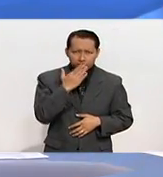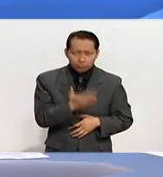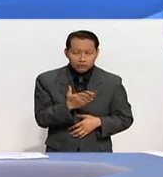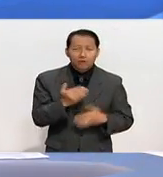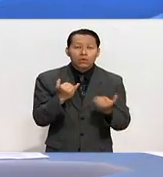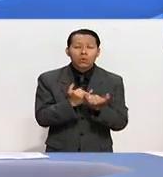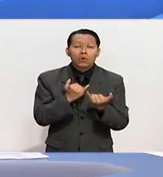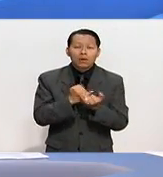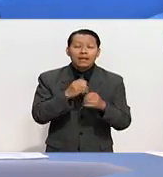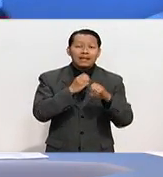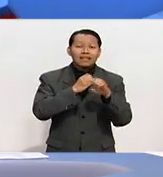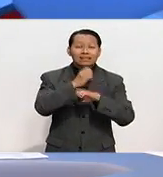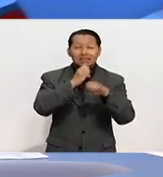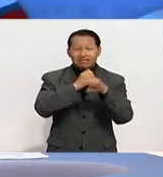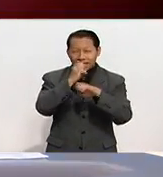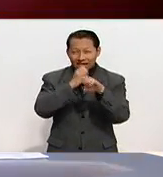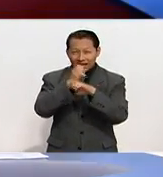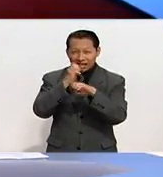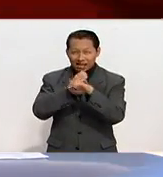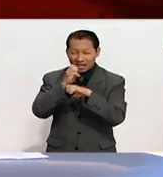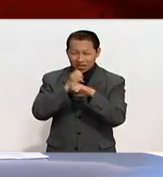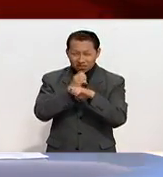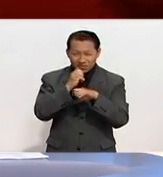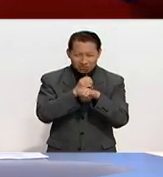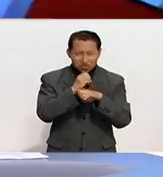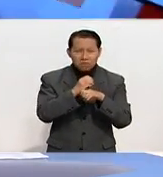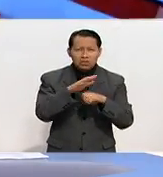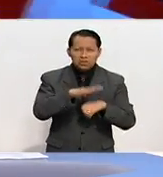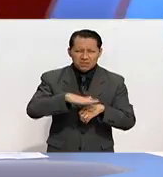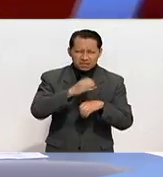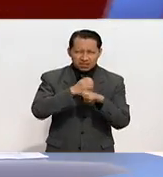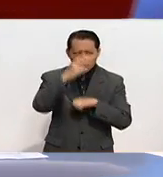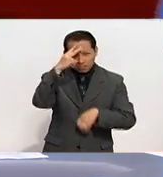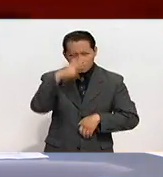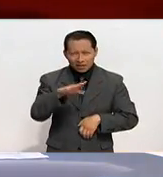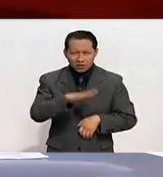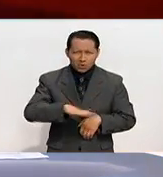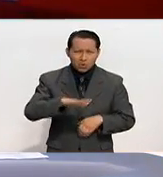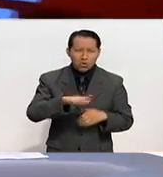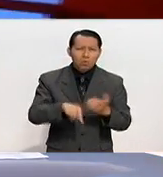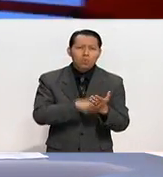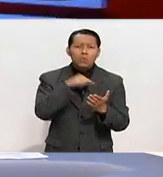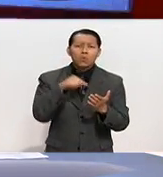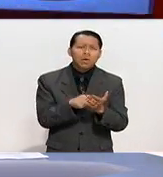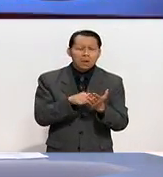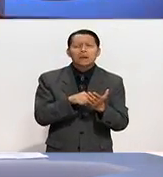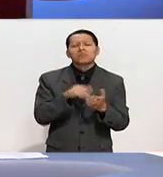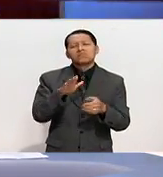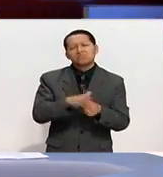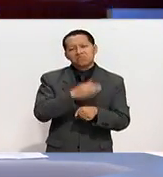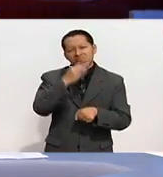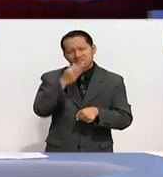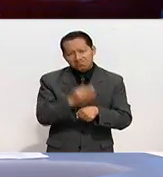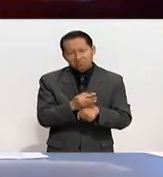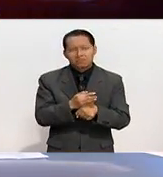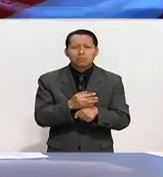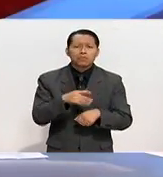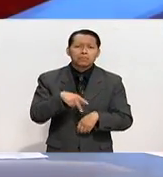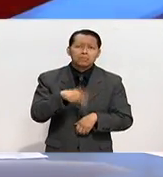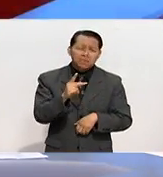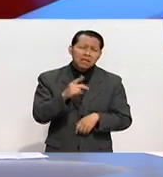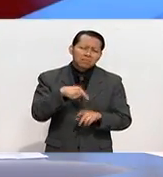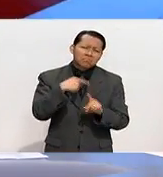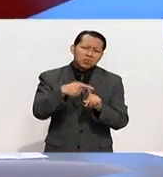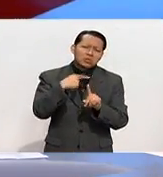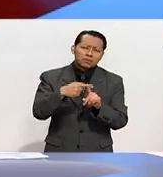zona conurbada, en algunos estados, en algunos lugares del Estado de México, la calidad es regular, no obstante, todo es